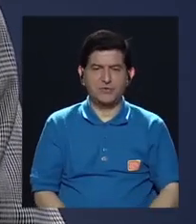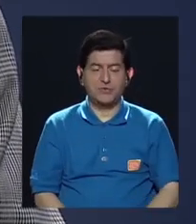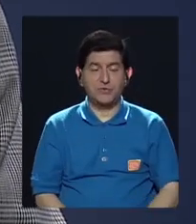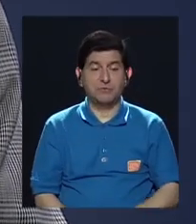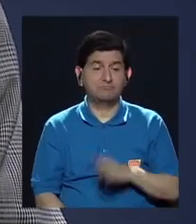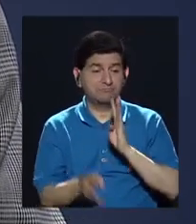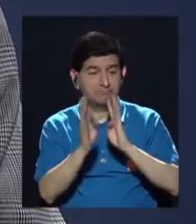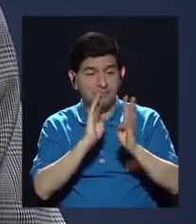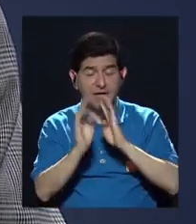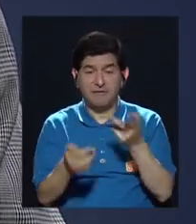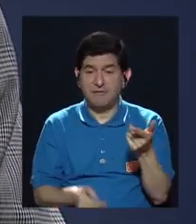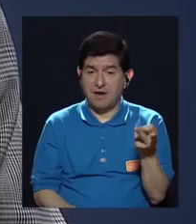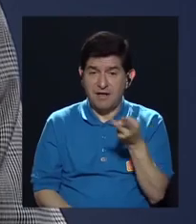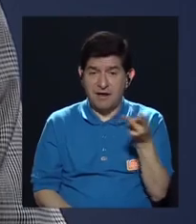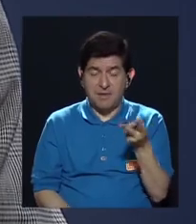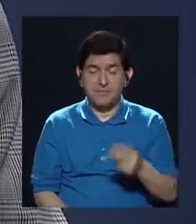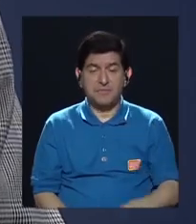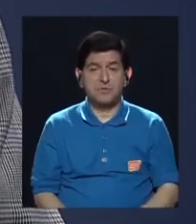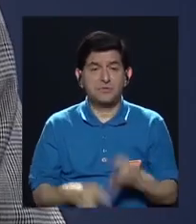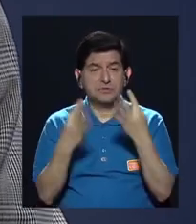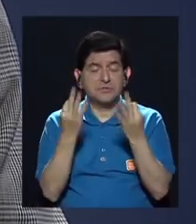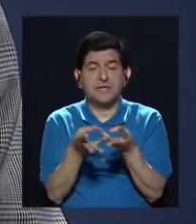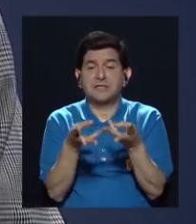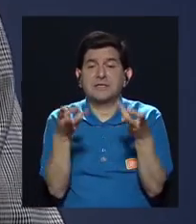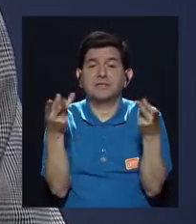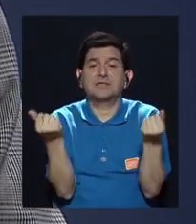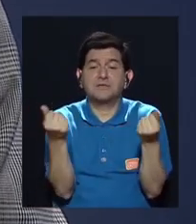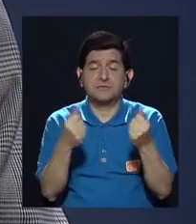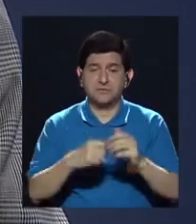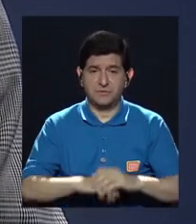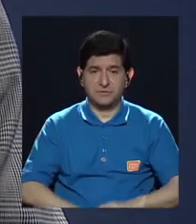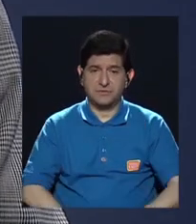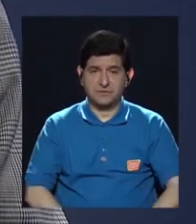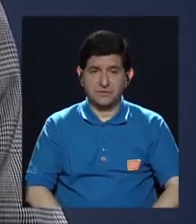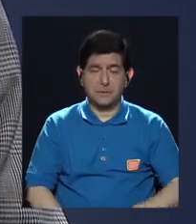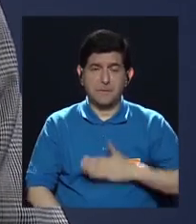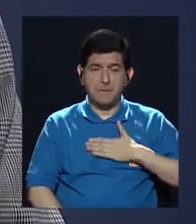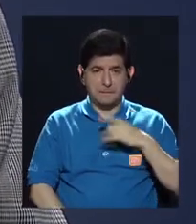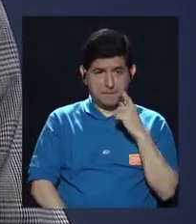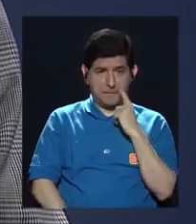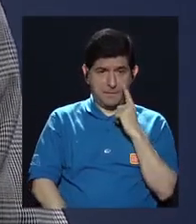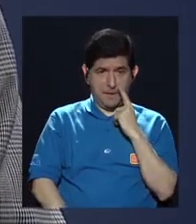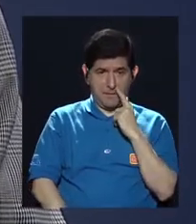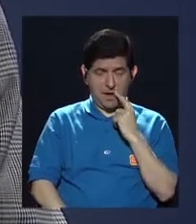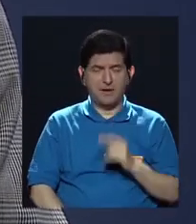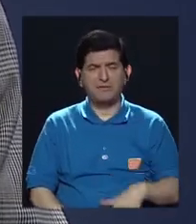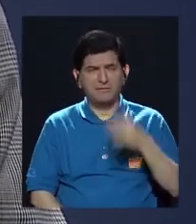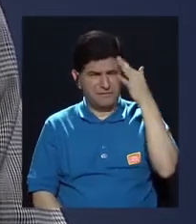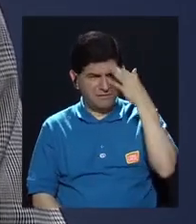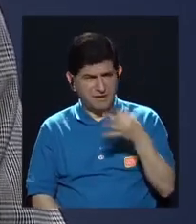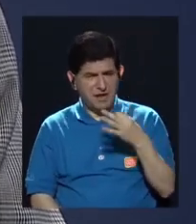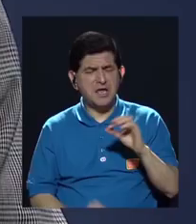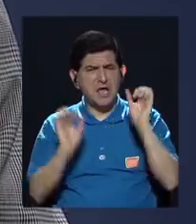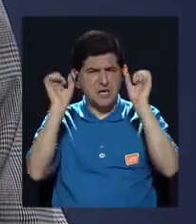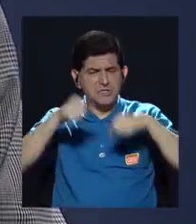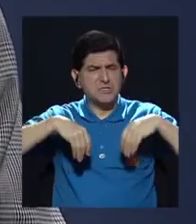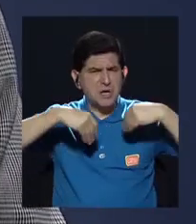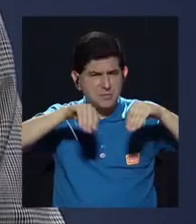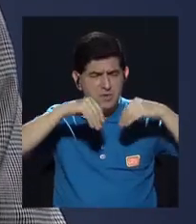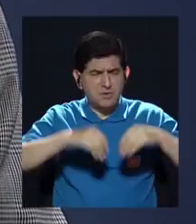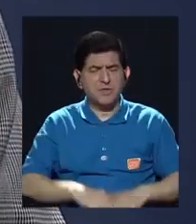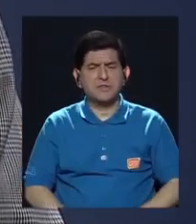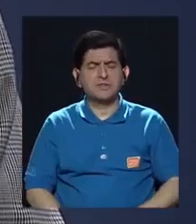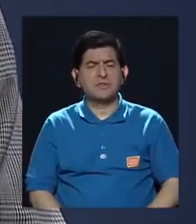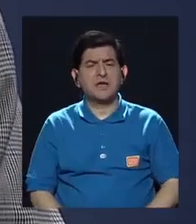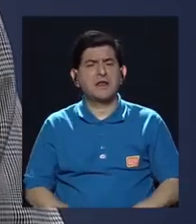que los llevó a conversar para ver cómo resolver. Y mi padre consideraba que era posible